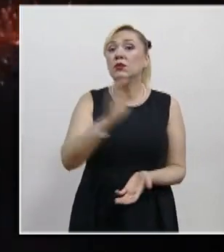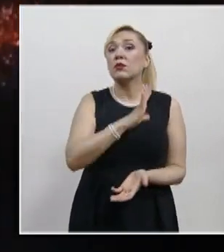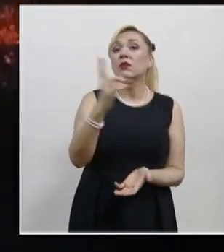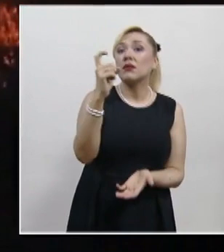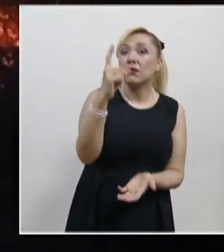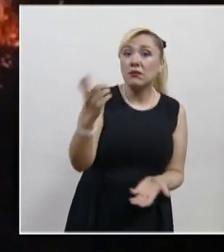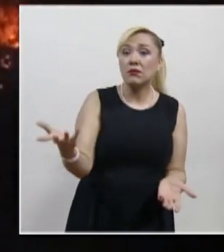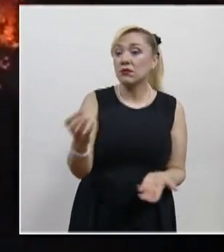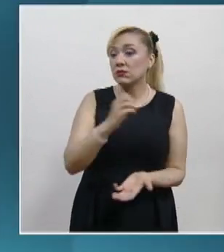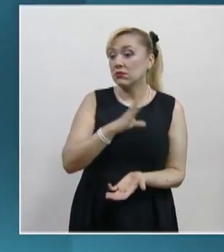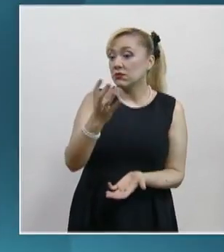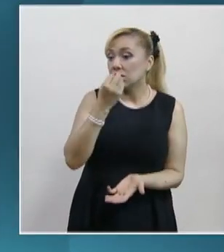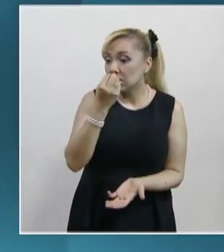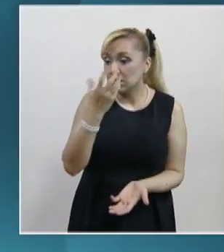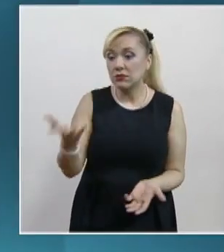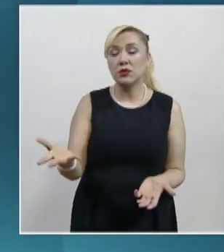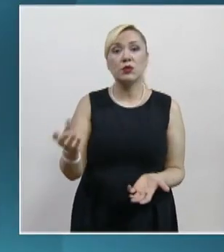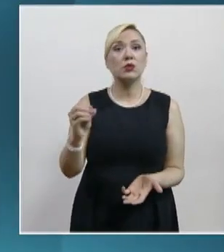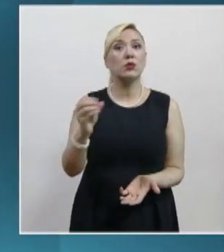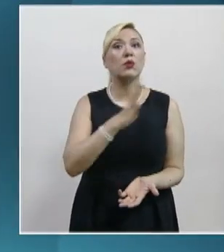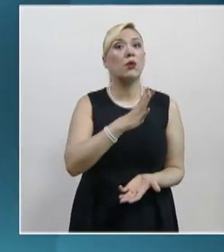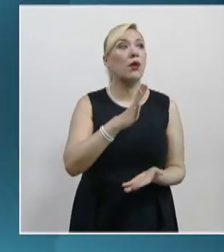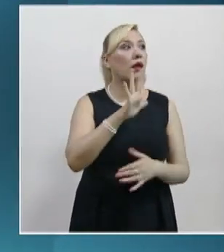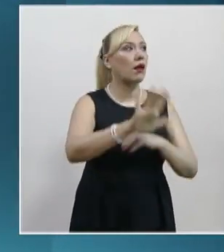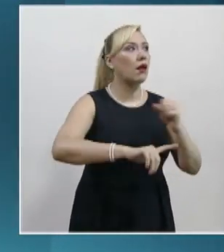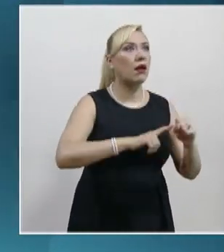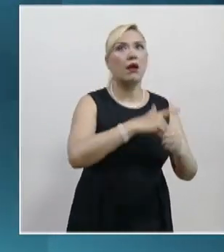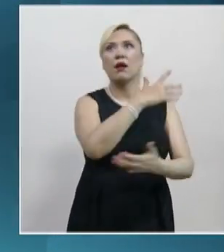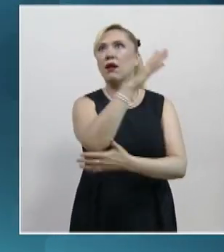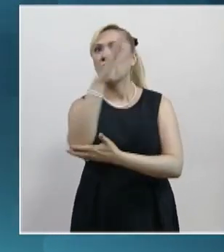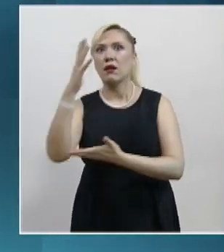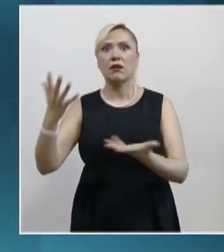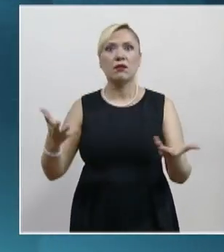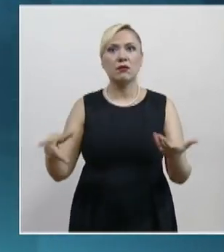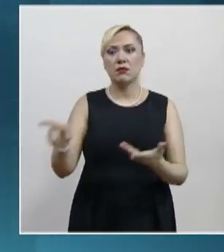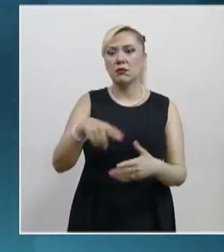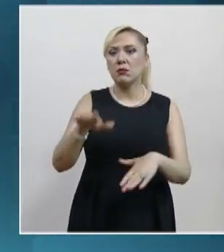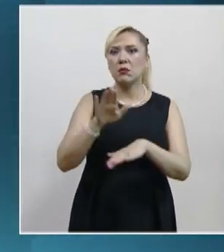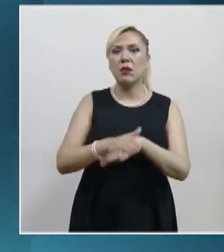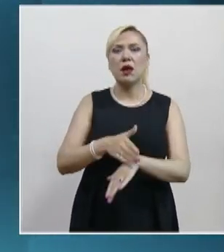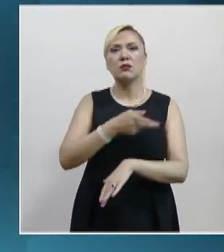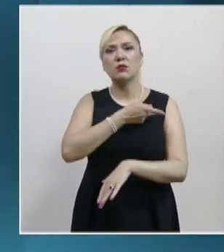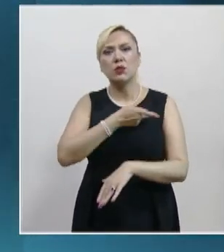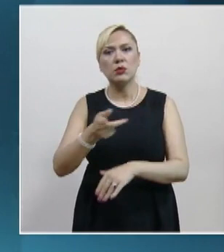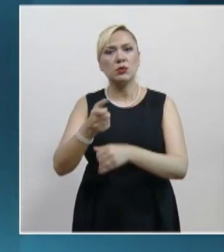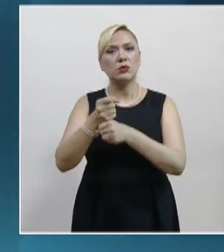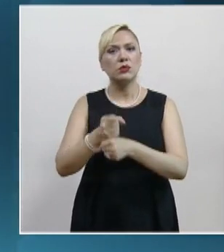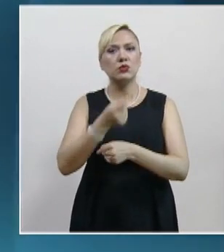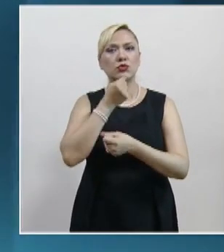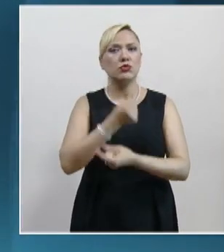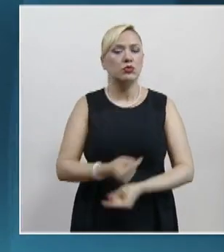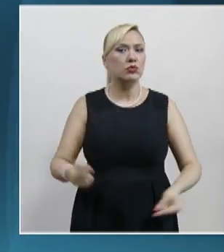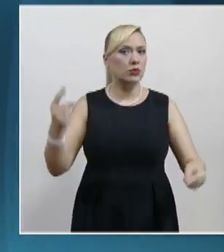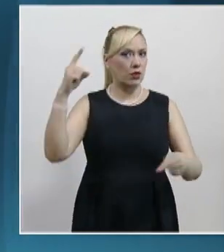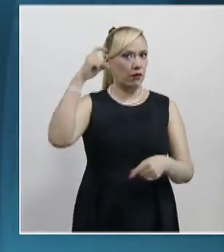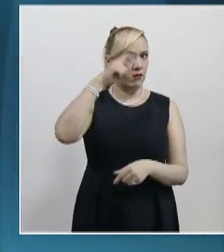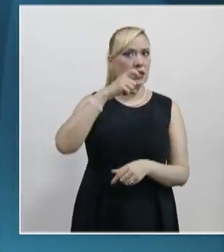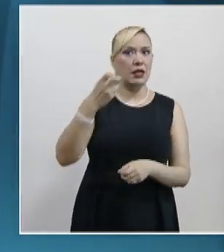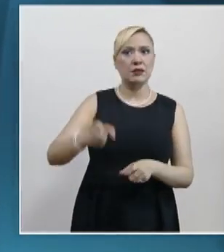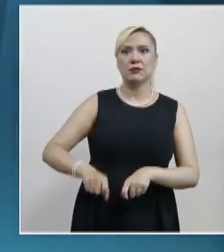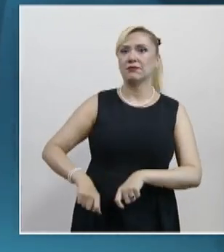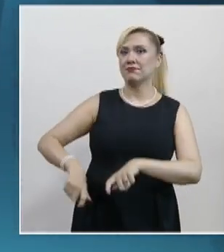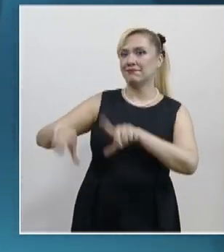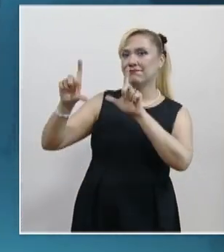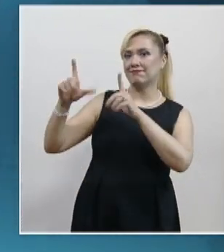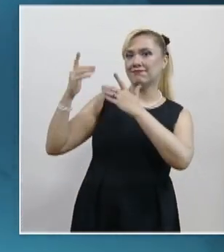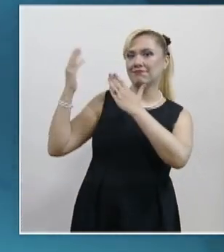más vulnerables. Esto destacó la Unidad General de Conocimiento Científico y Derechos Humanos de la Suprema Corte en sus redes sociales. Señaló